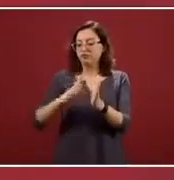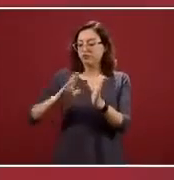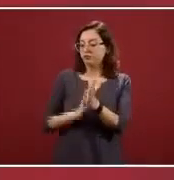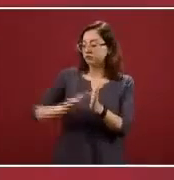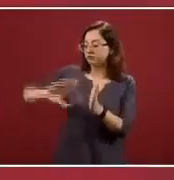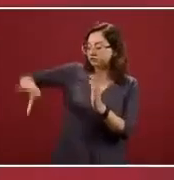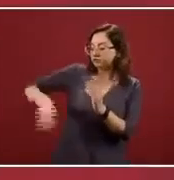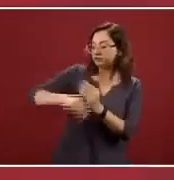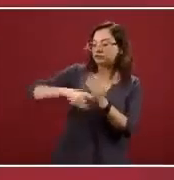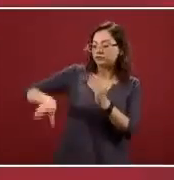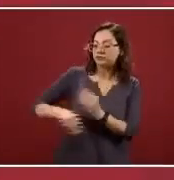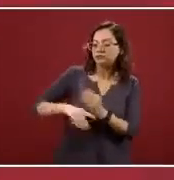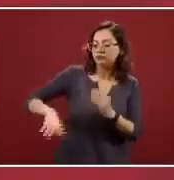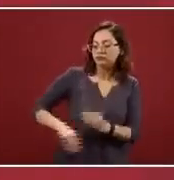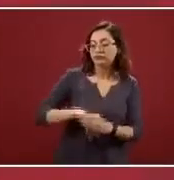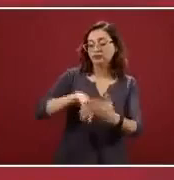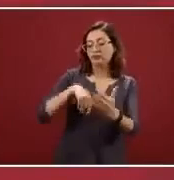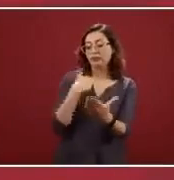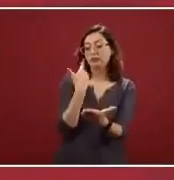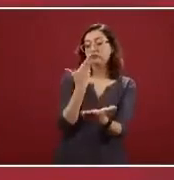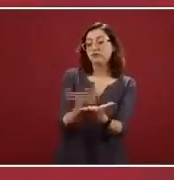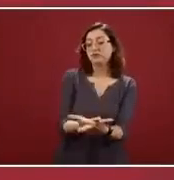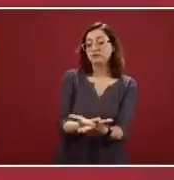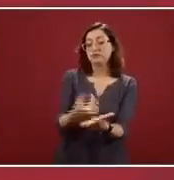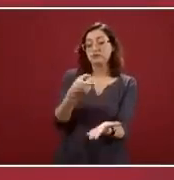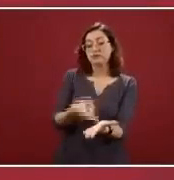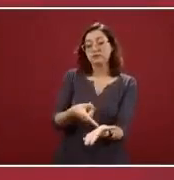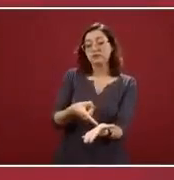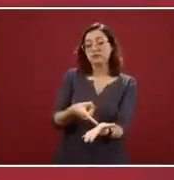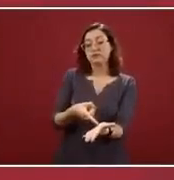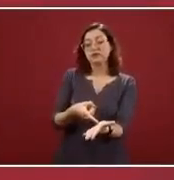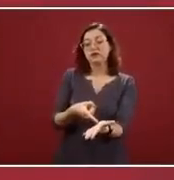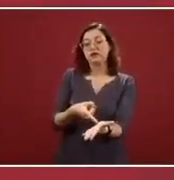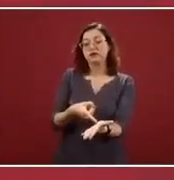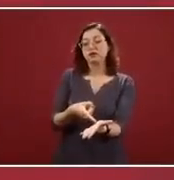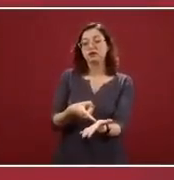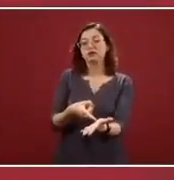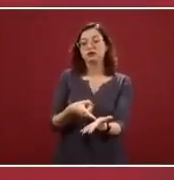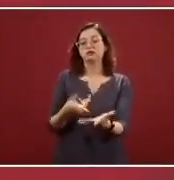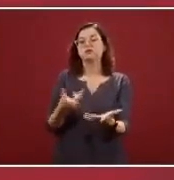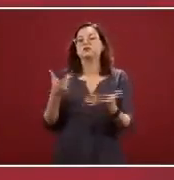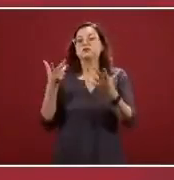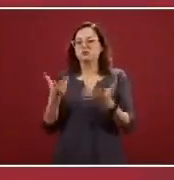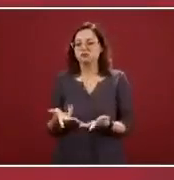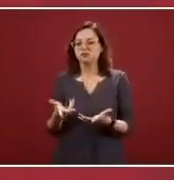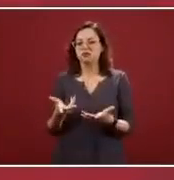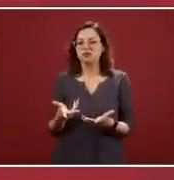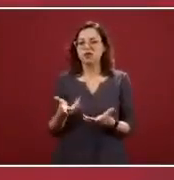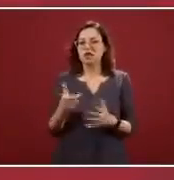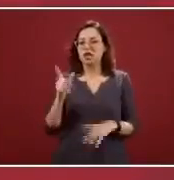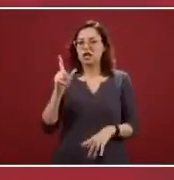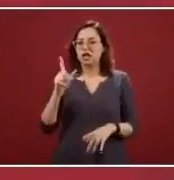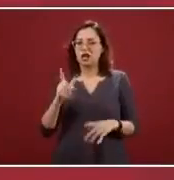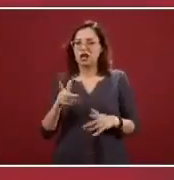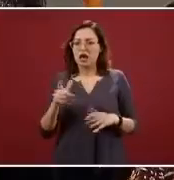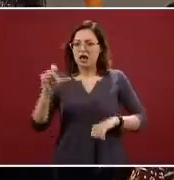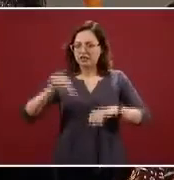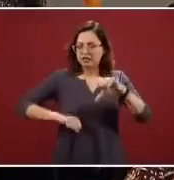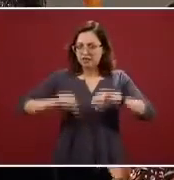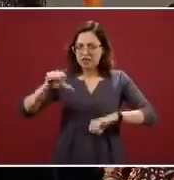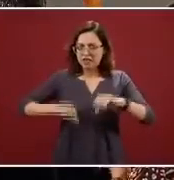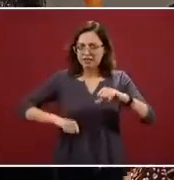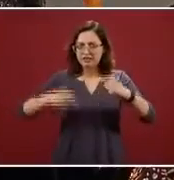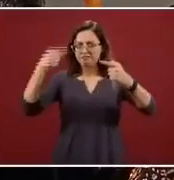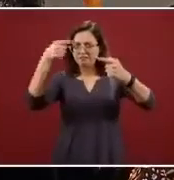han estado realizando, en donde podremos tener precisión de cuáles son las acciones para cada una de estas actividades. Al ser